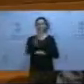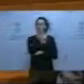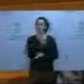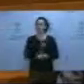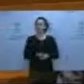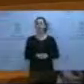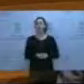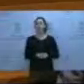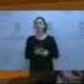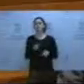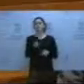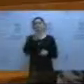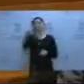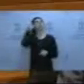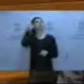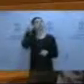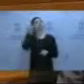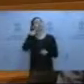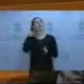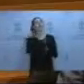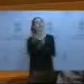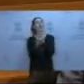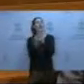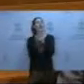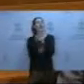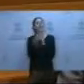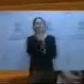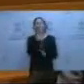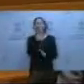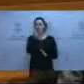oiga, cuando usted presume sobre la calidad de las escuelas